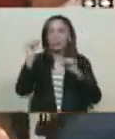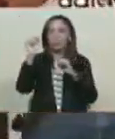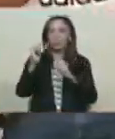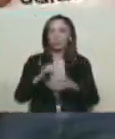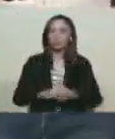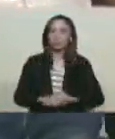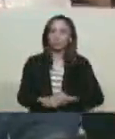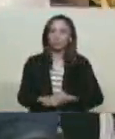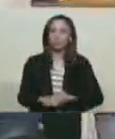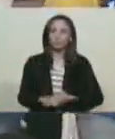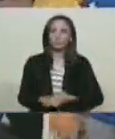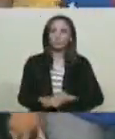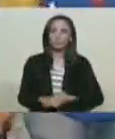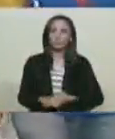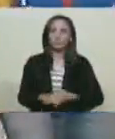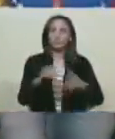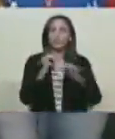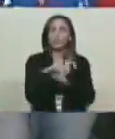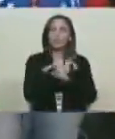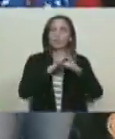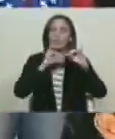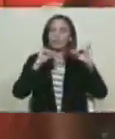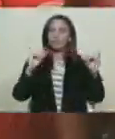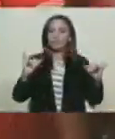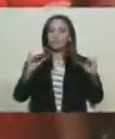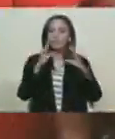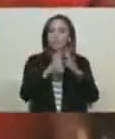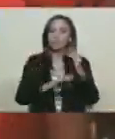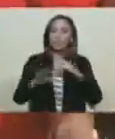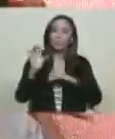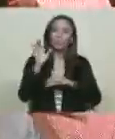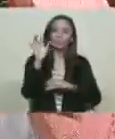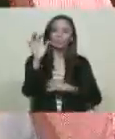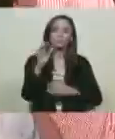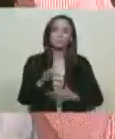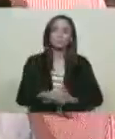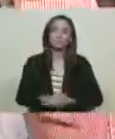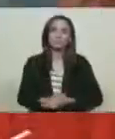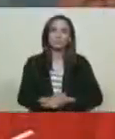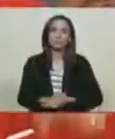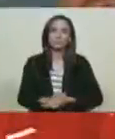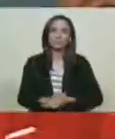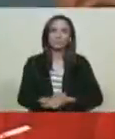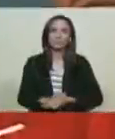Maduro Moros! ¡Independencia y patria socialista!